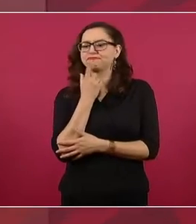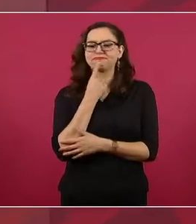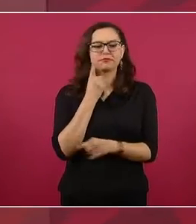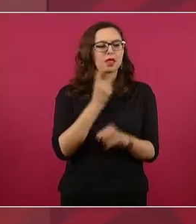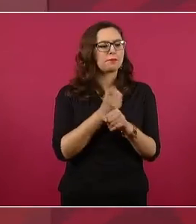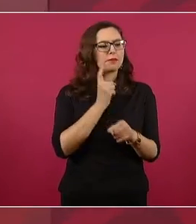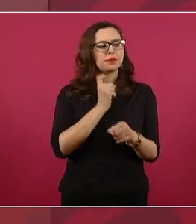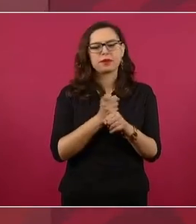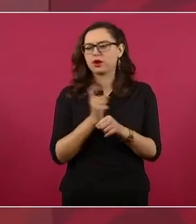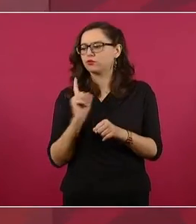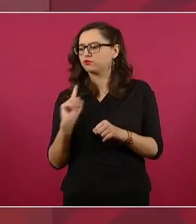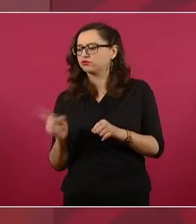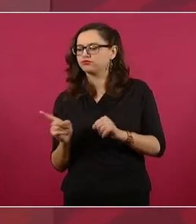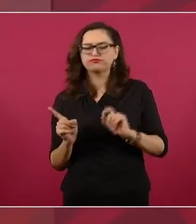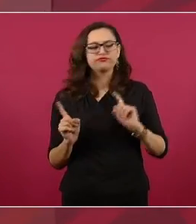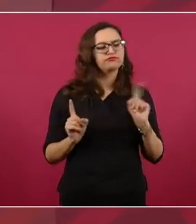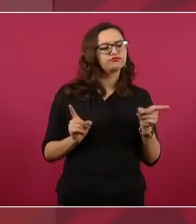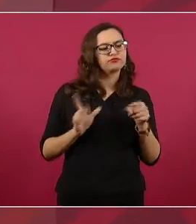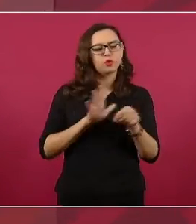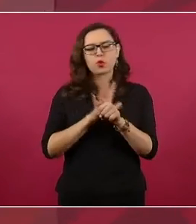y a qué precio,